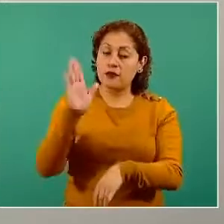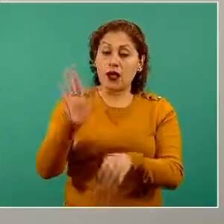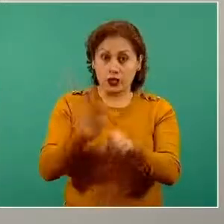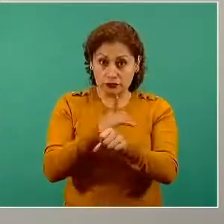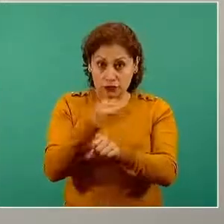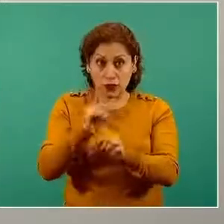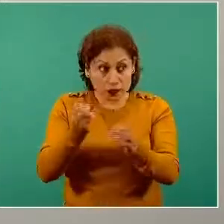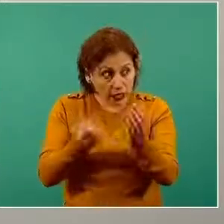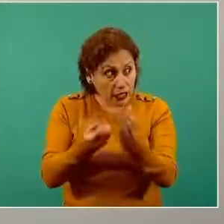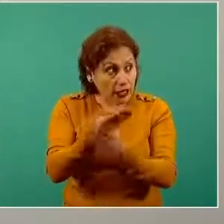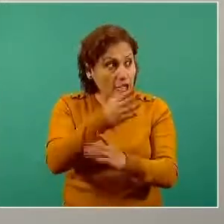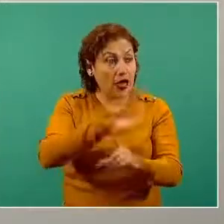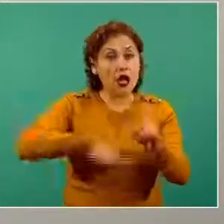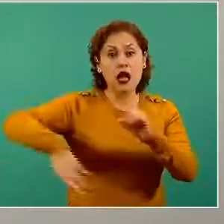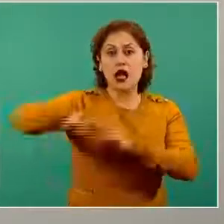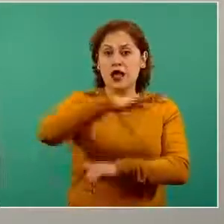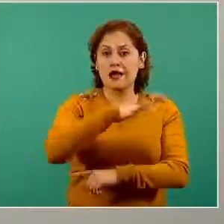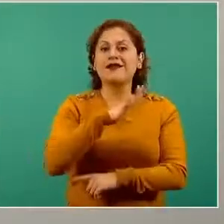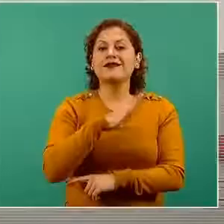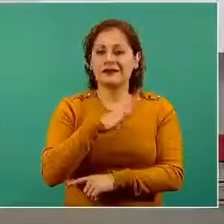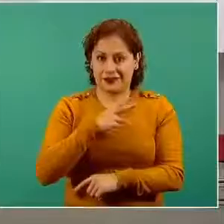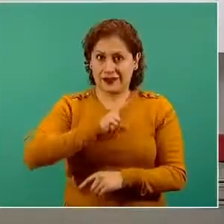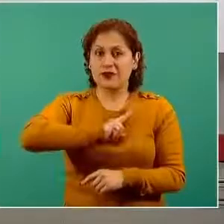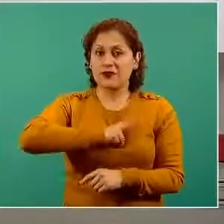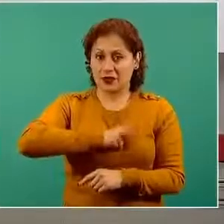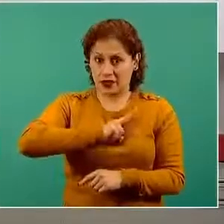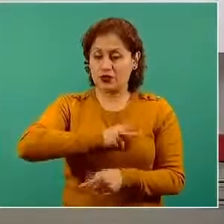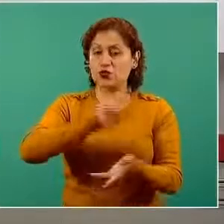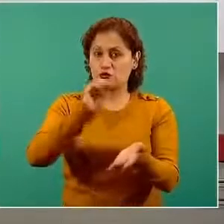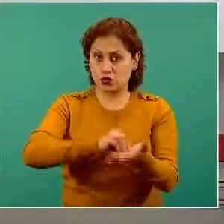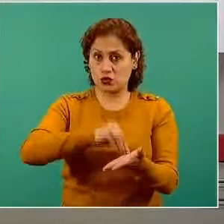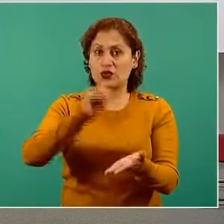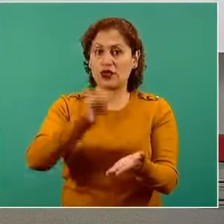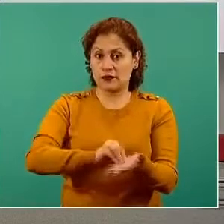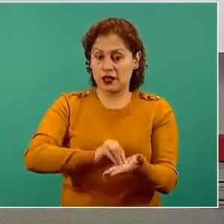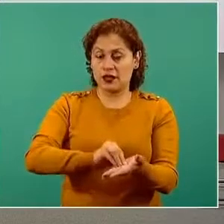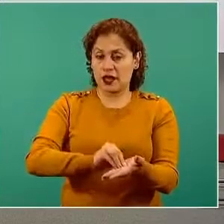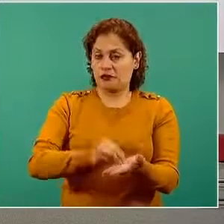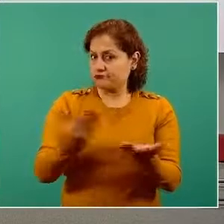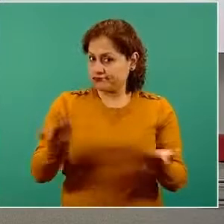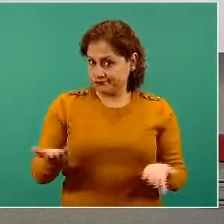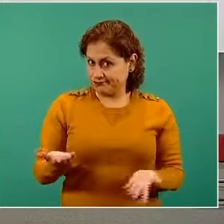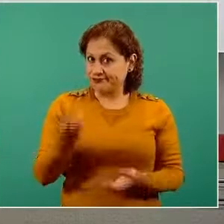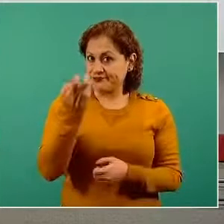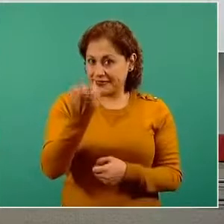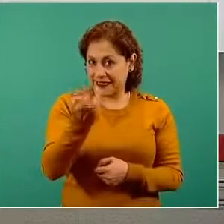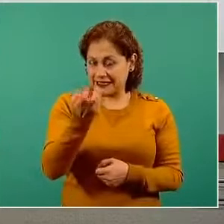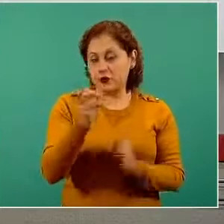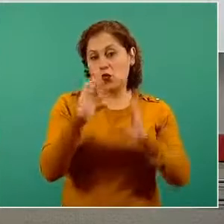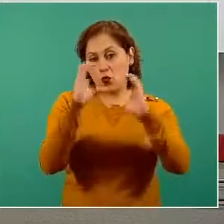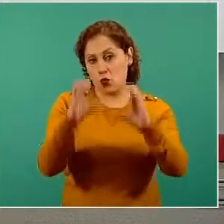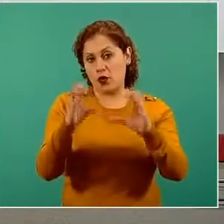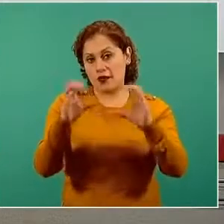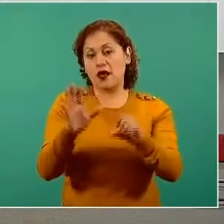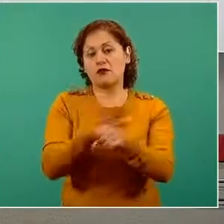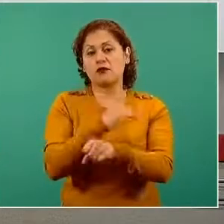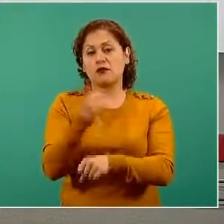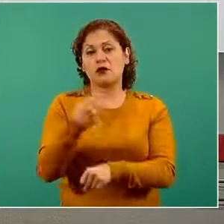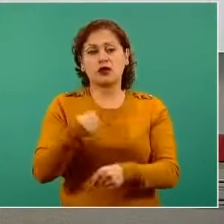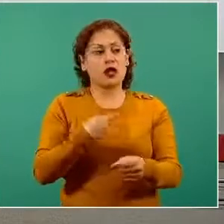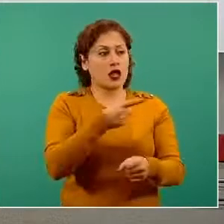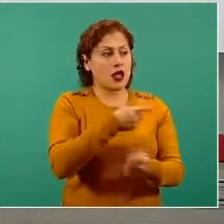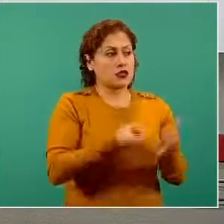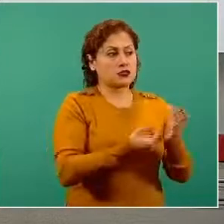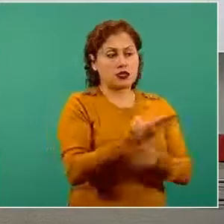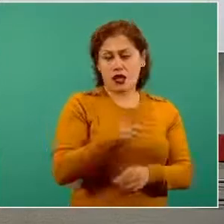todavía tenemos personas susceptibles, es precisamente una acción que va a contribuir a que pueda incrementarse la